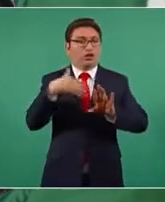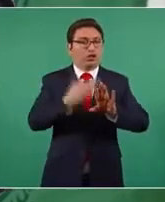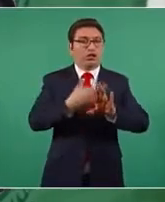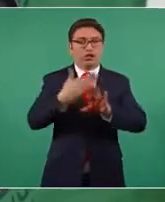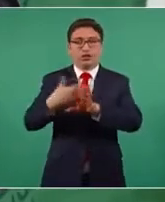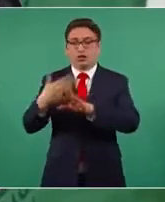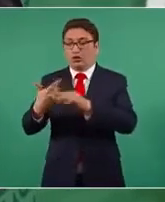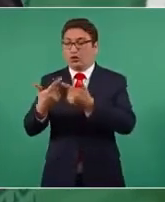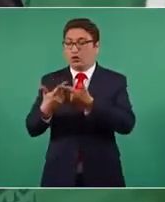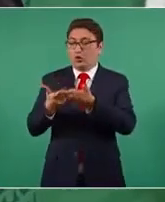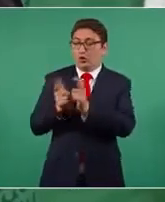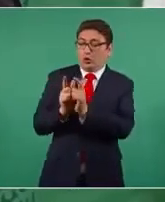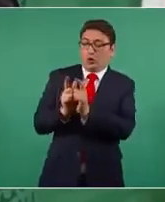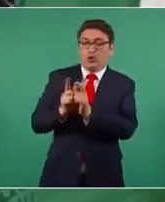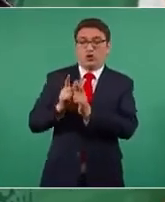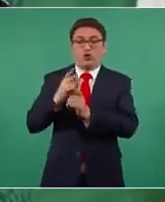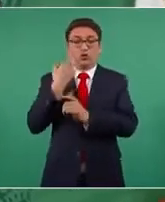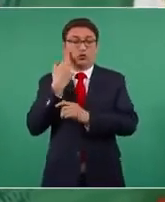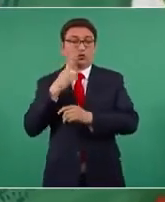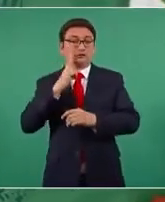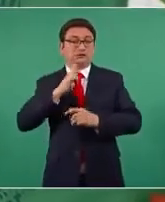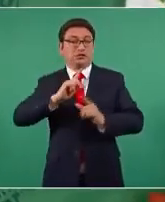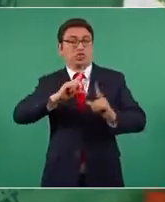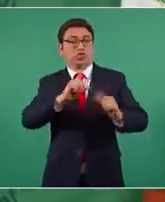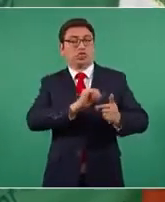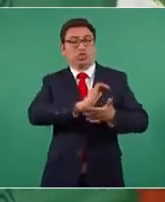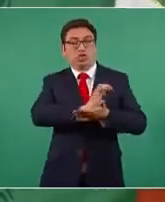clasismo, de racismo.